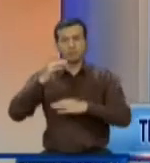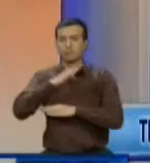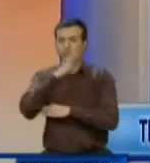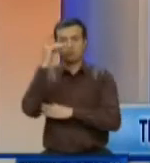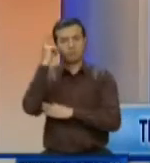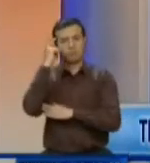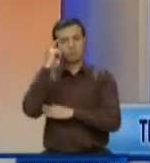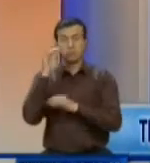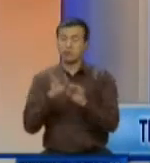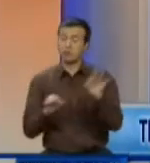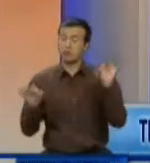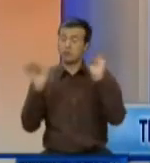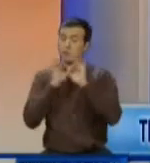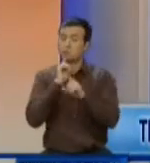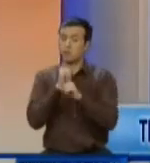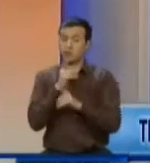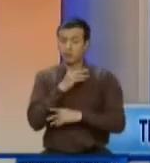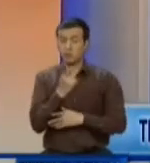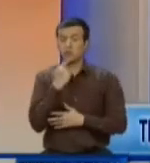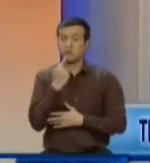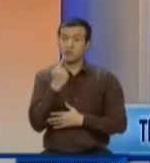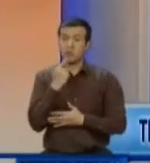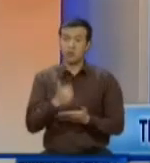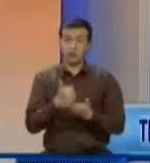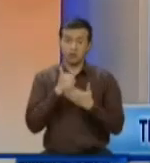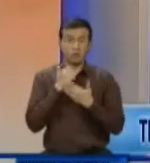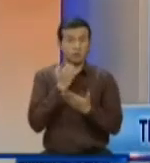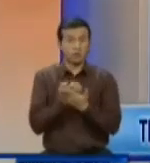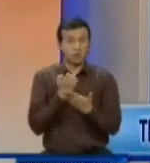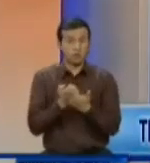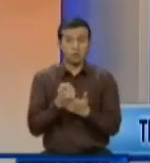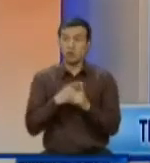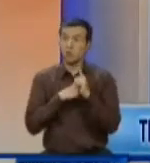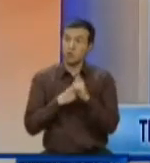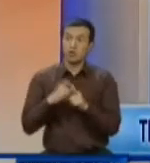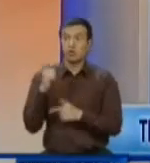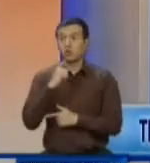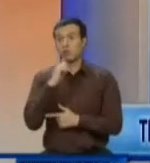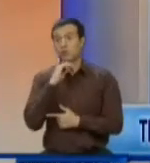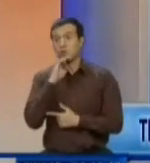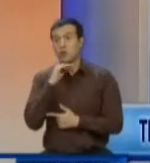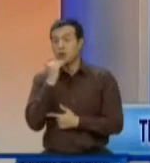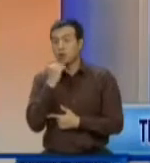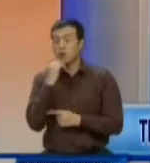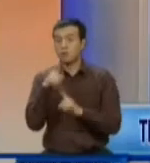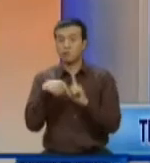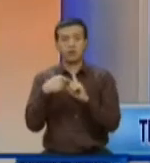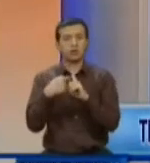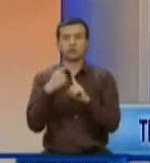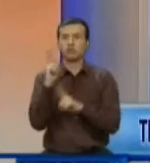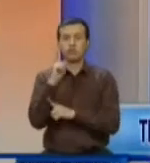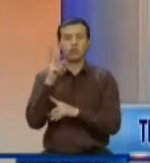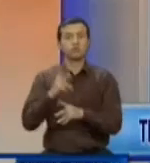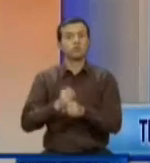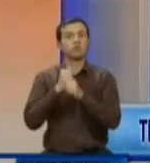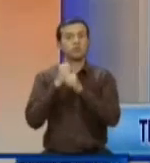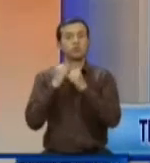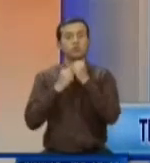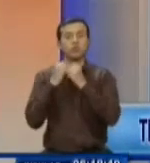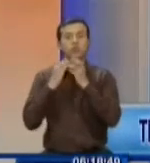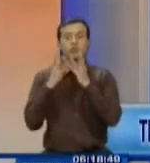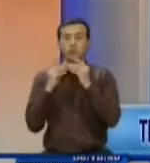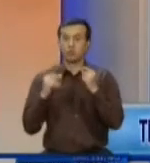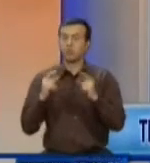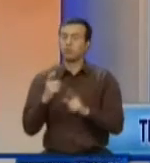eso lo consideramos clave como y como puede ver no le estoy hablando de un beneficio económico que se necesita adicional sino una seguridad en solución de